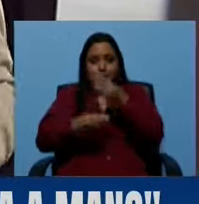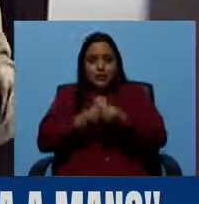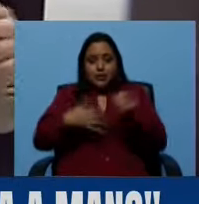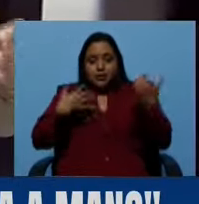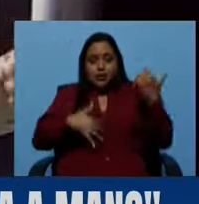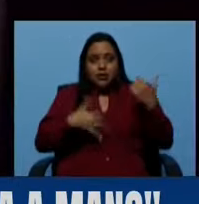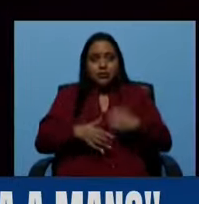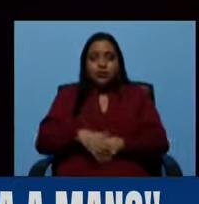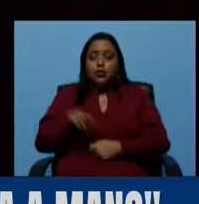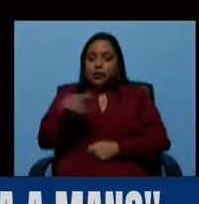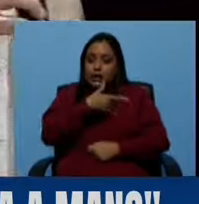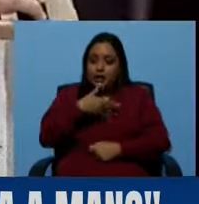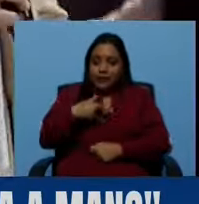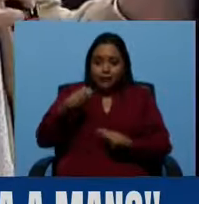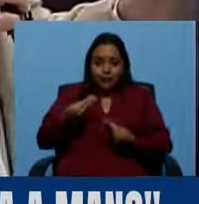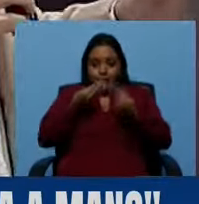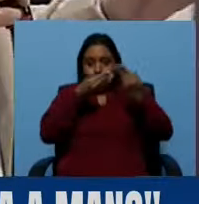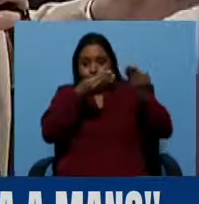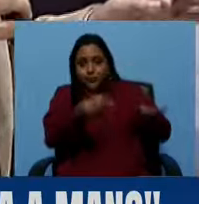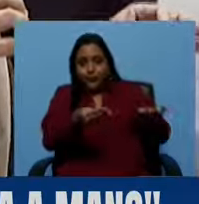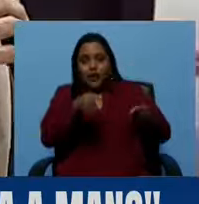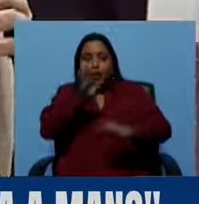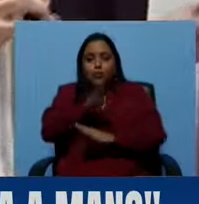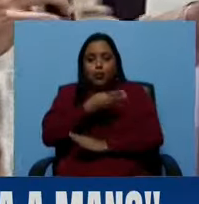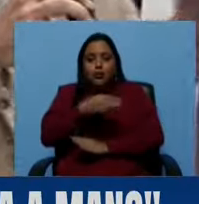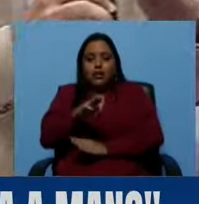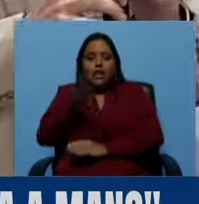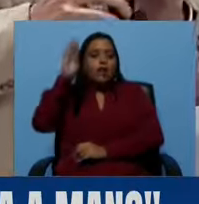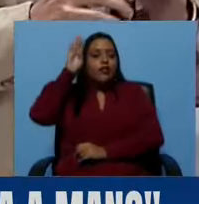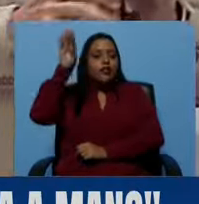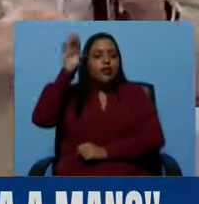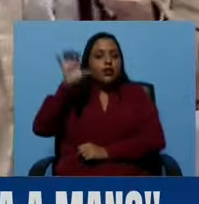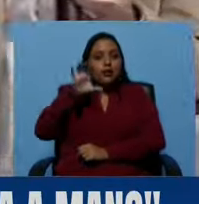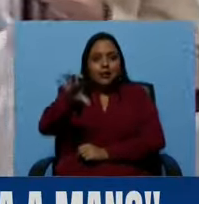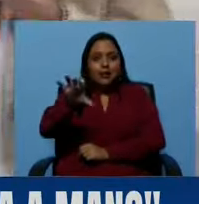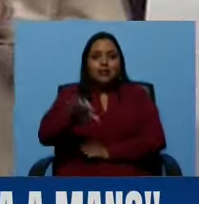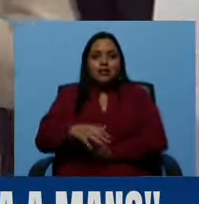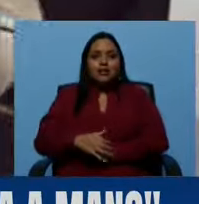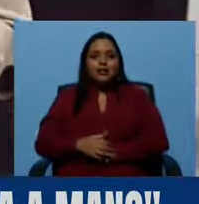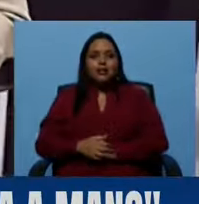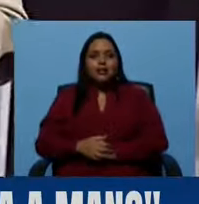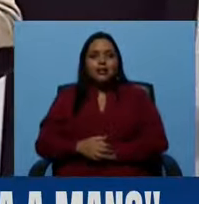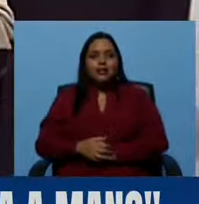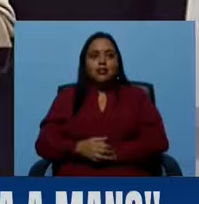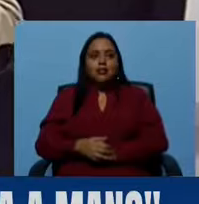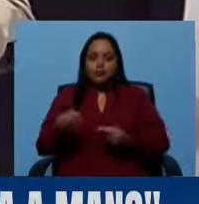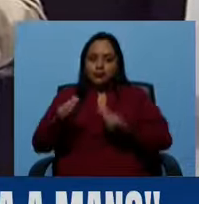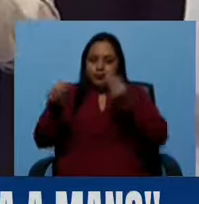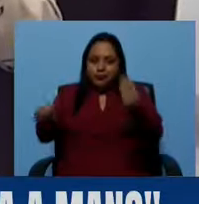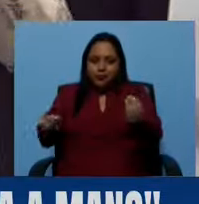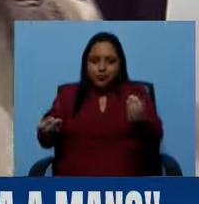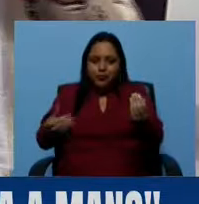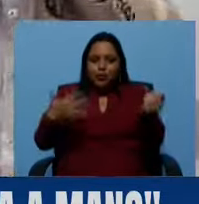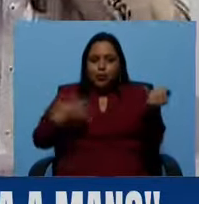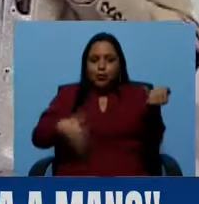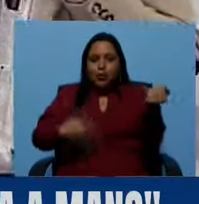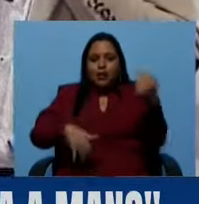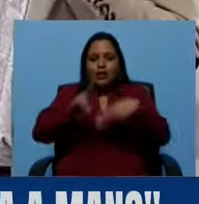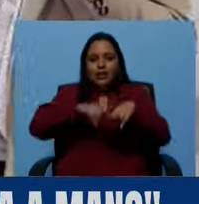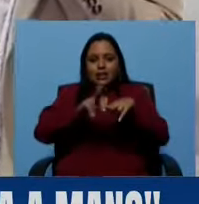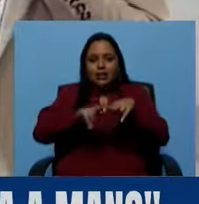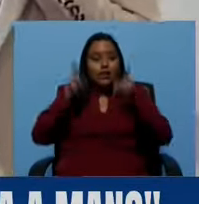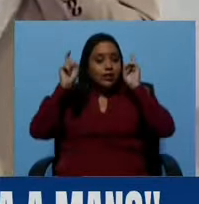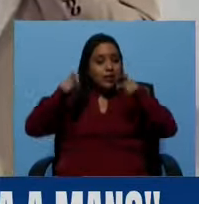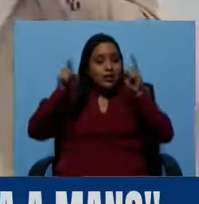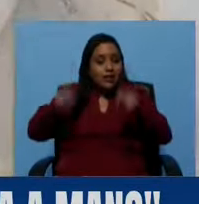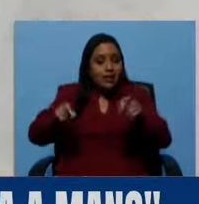Bueno, si usted quiere regalar música y futuro para la patria, regálele un cuatro a un niño y enséñelo